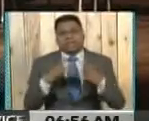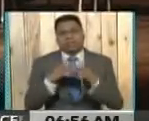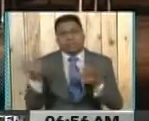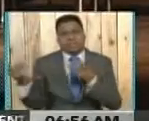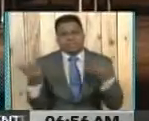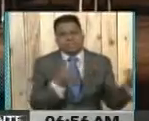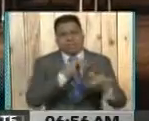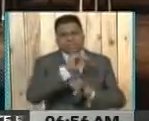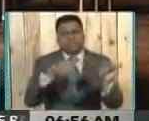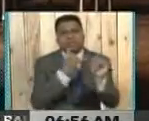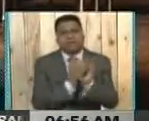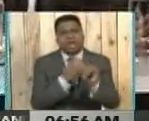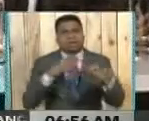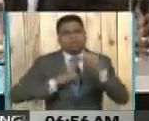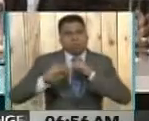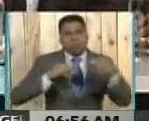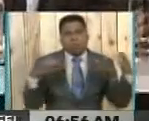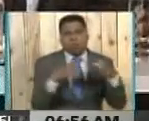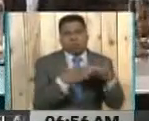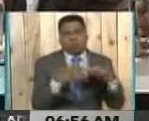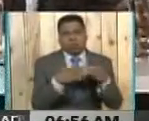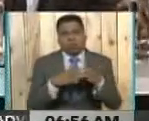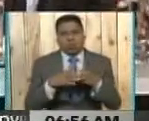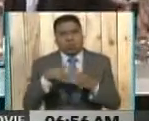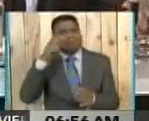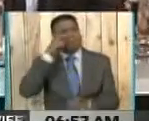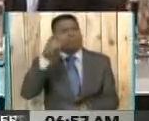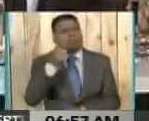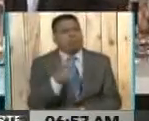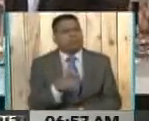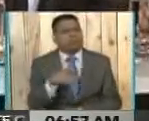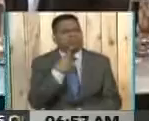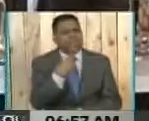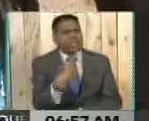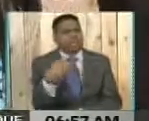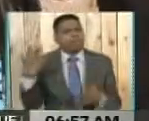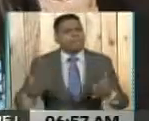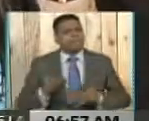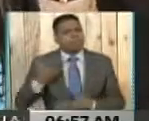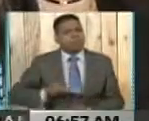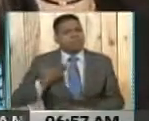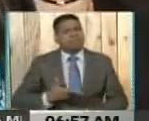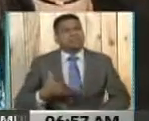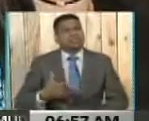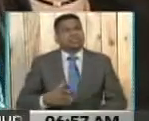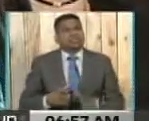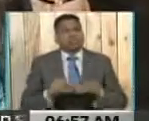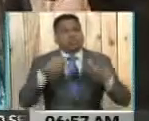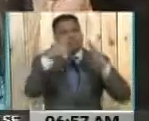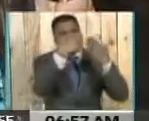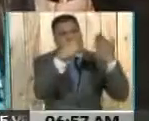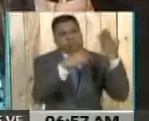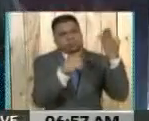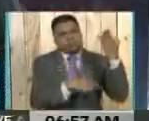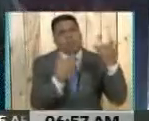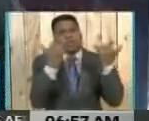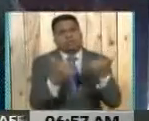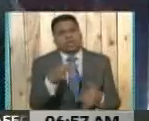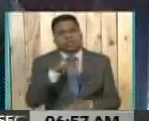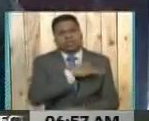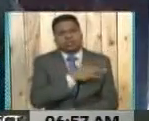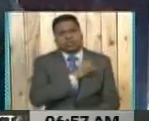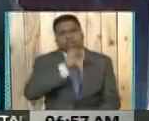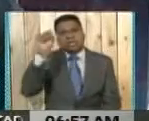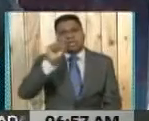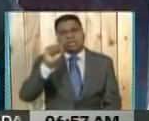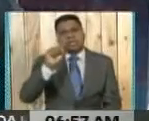internacionales y movimientos populares, quienes destacaron la importancia de la agenda del socialismo del siglo XXI. En esta